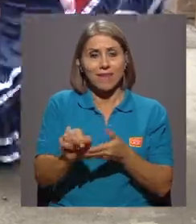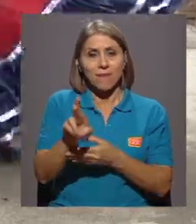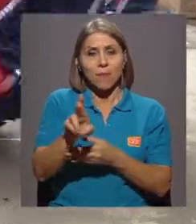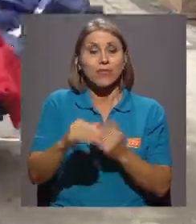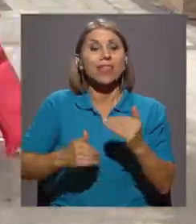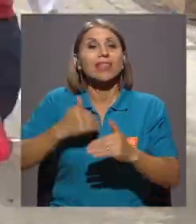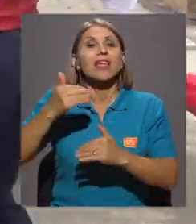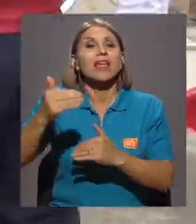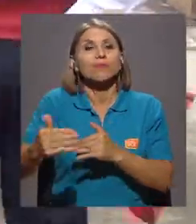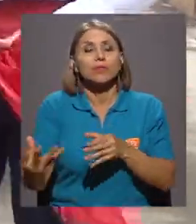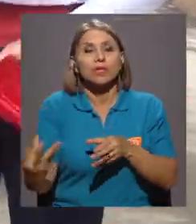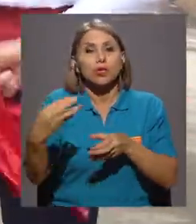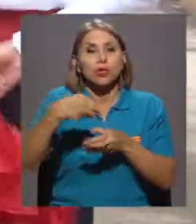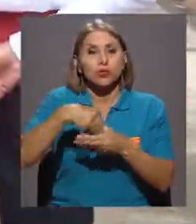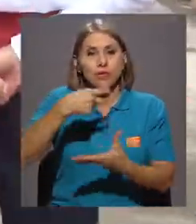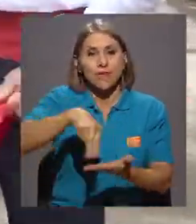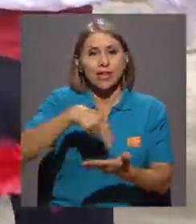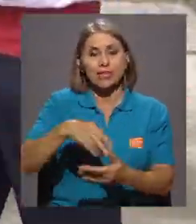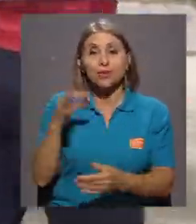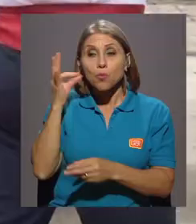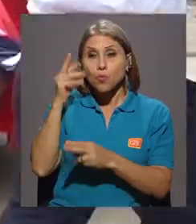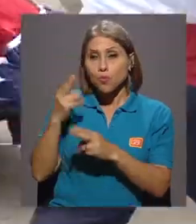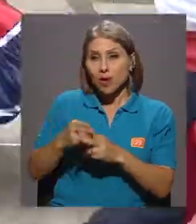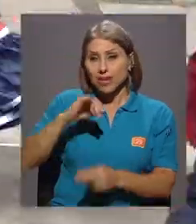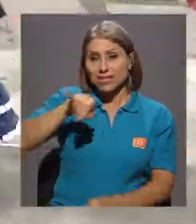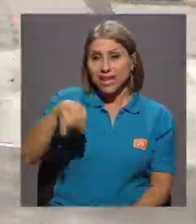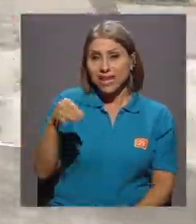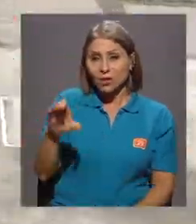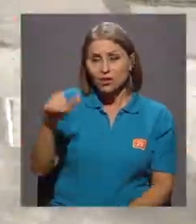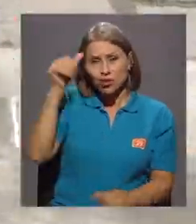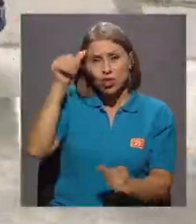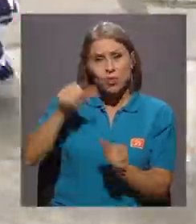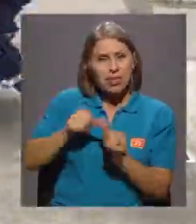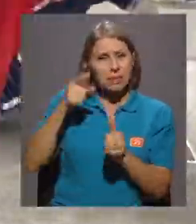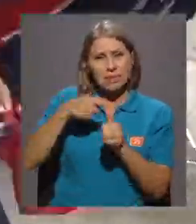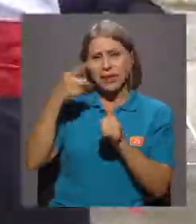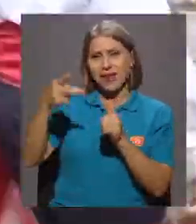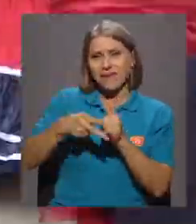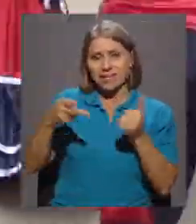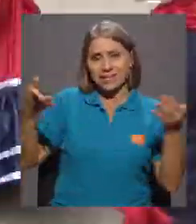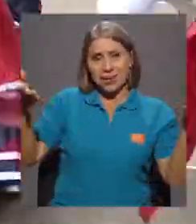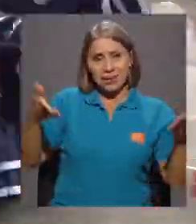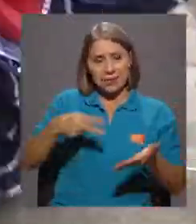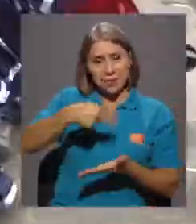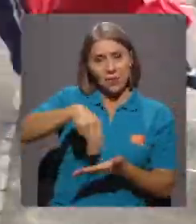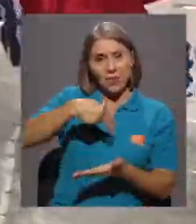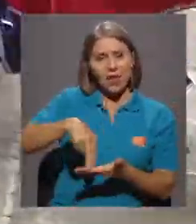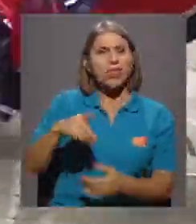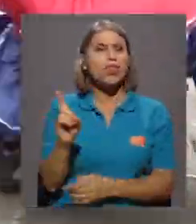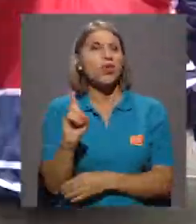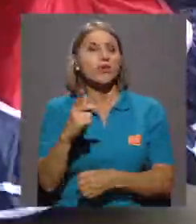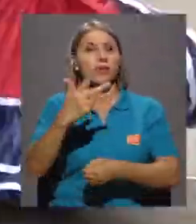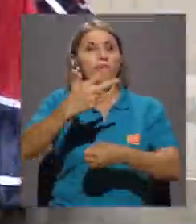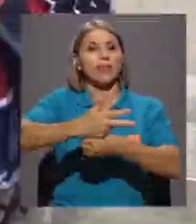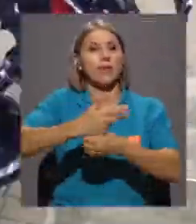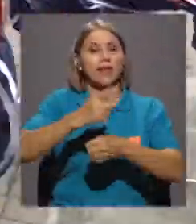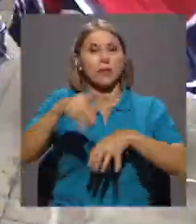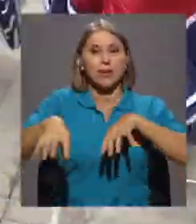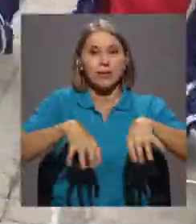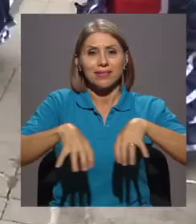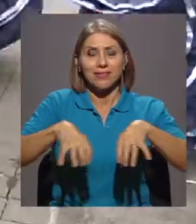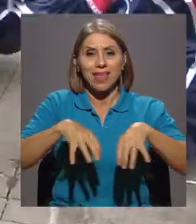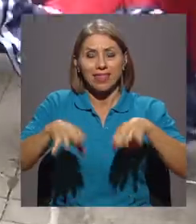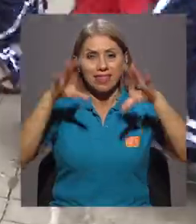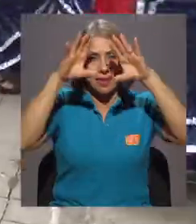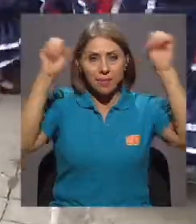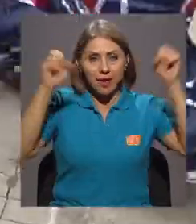bailes. Janet Cruz recuerda que la primera presentación que tuvieron fue en Guatemala, en una actividad de la